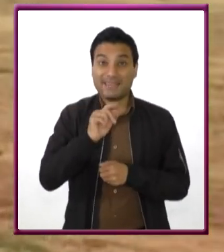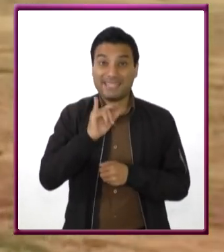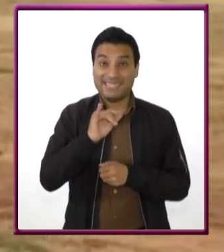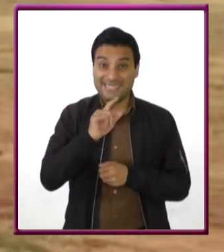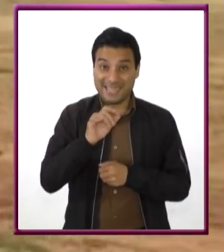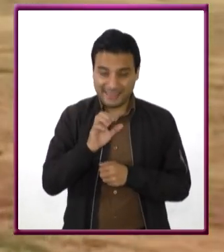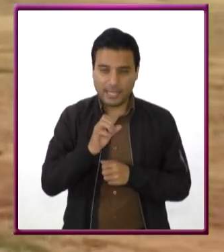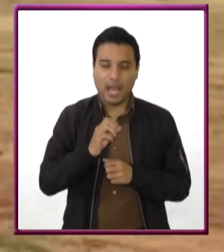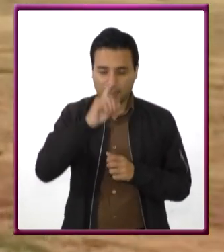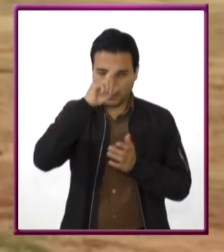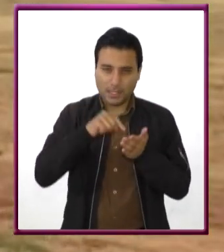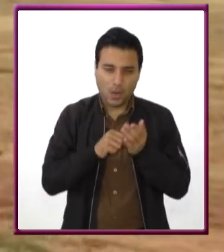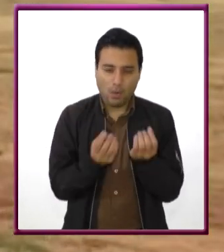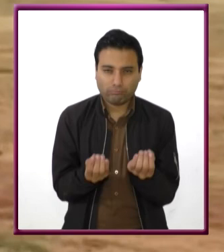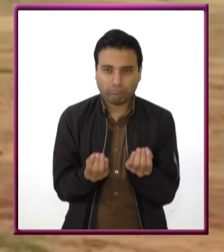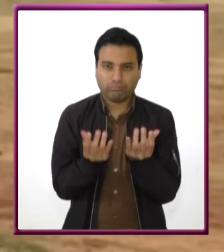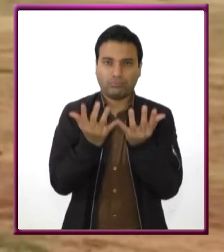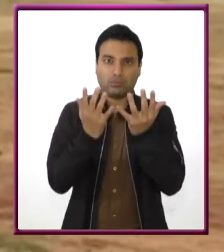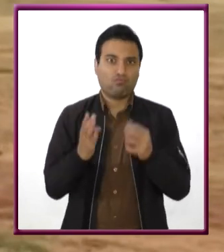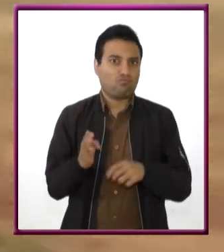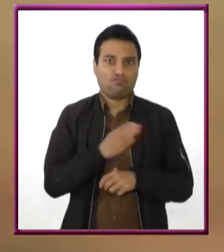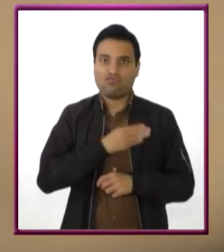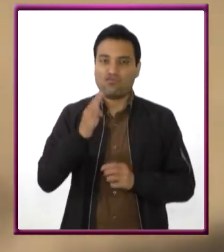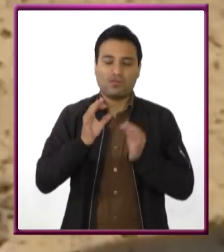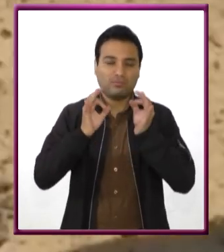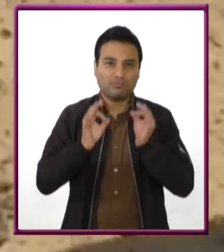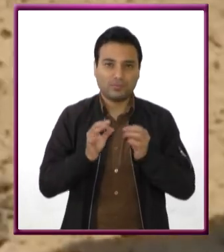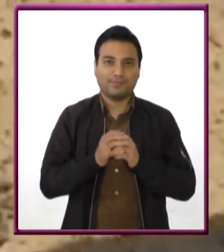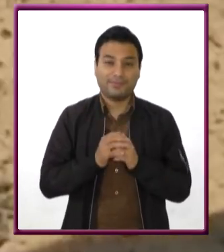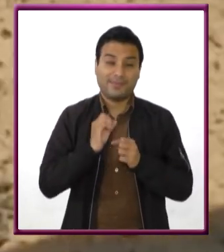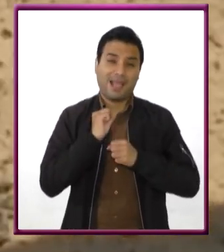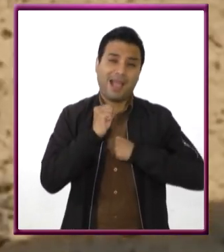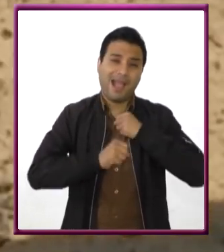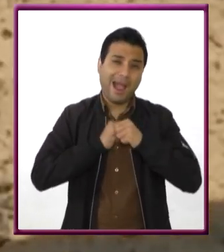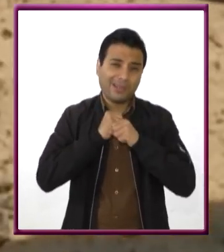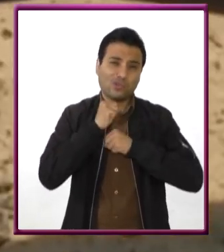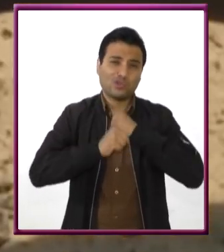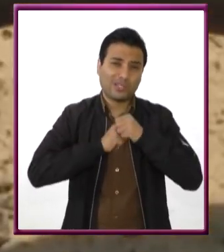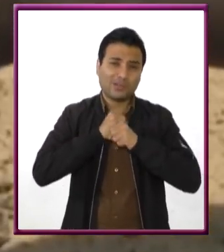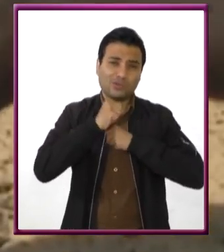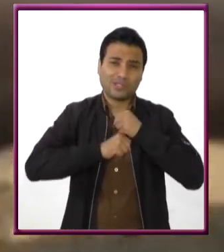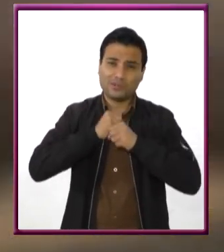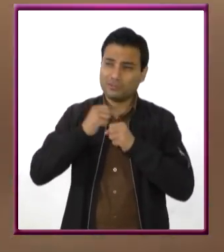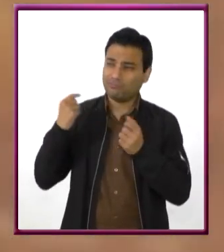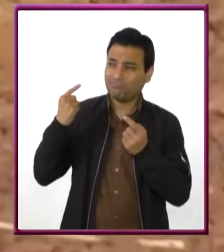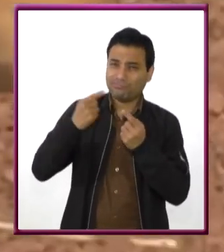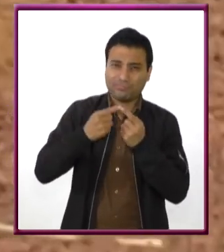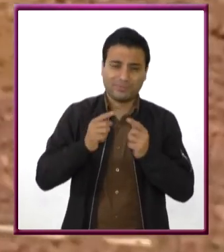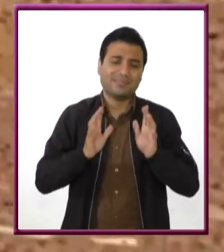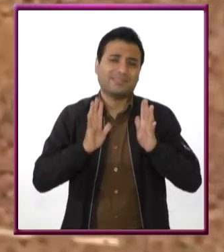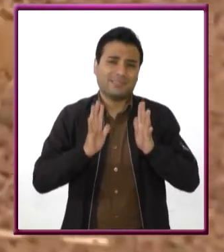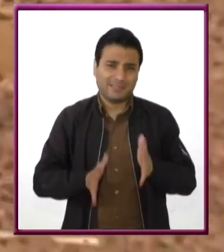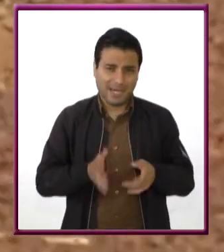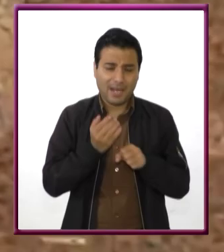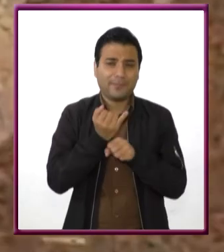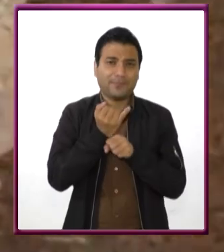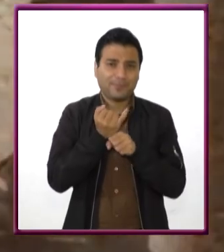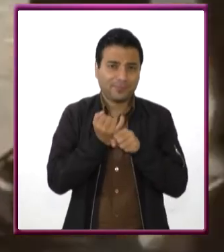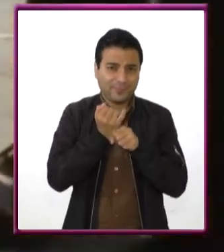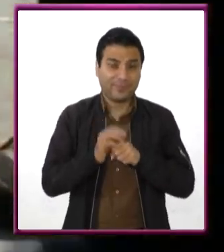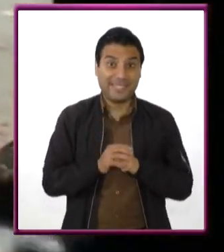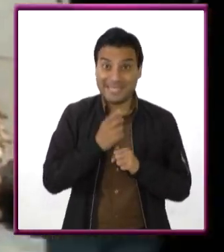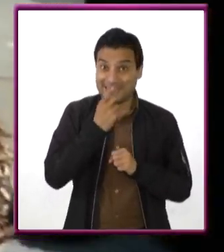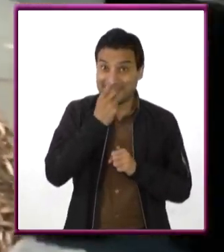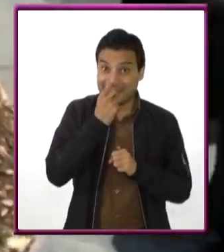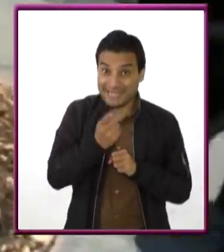más abundante. Y desde hace muchos años tenemos información técnica que apunta a que hay